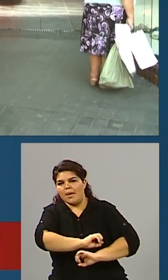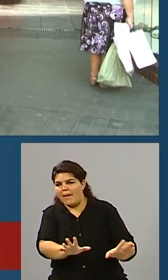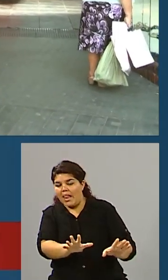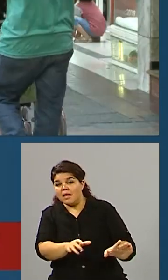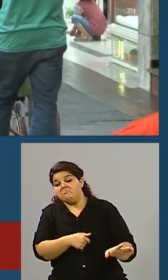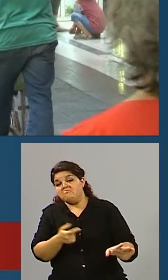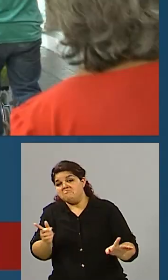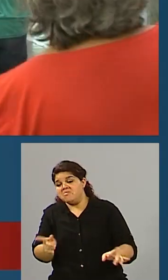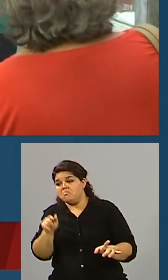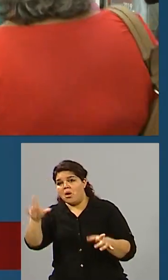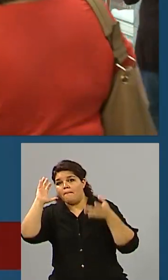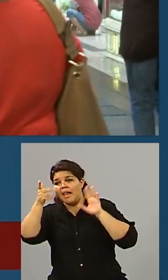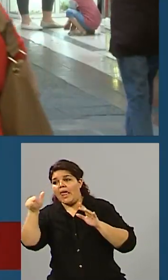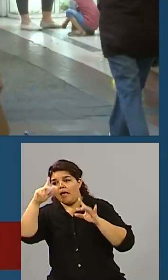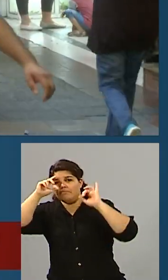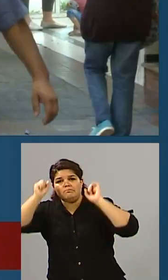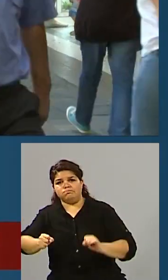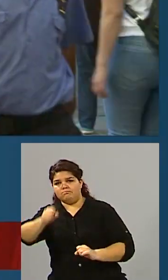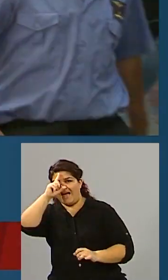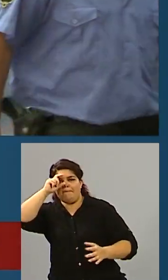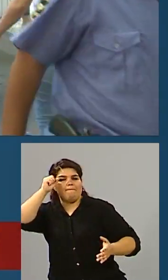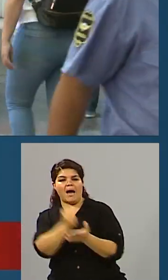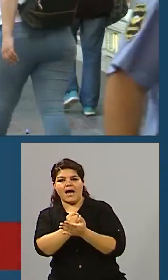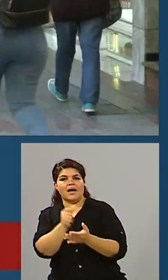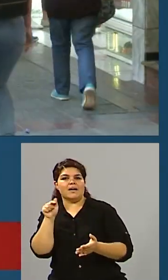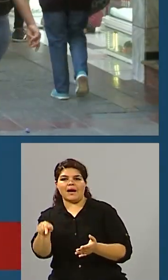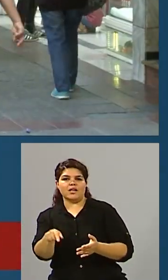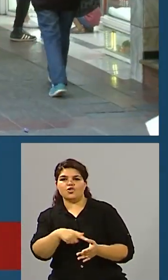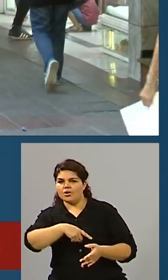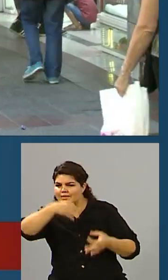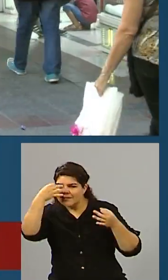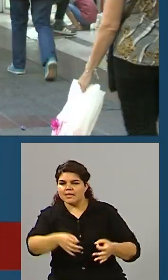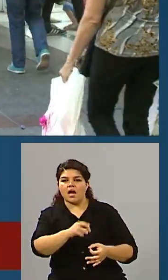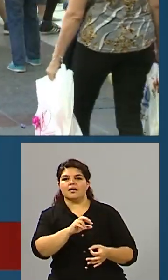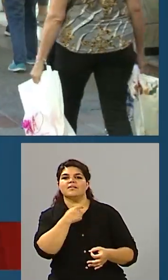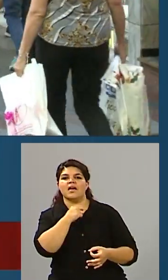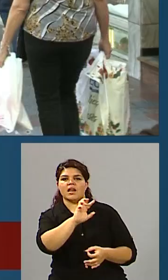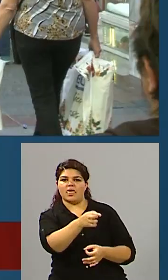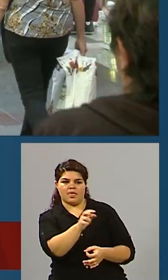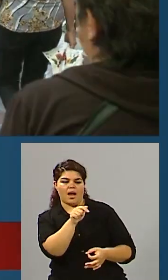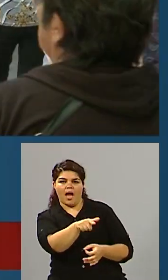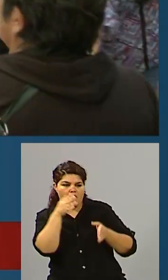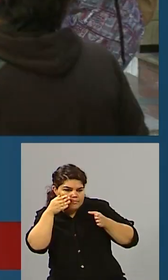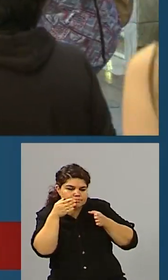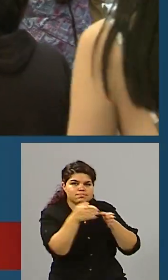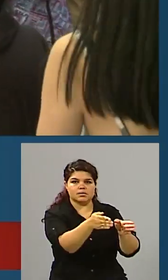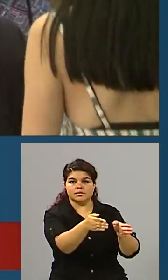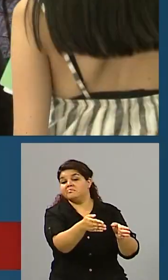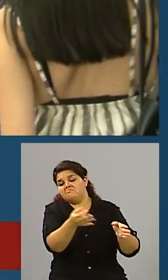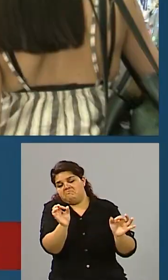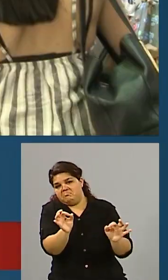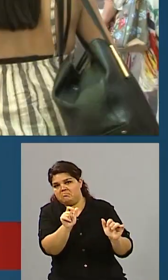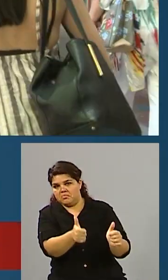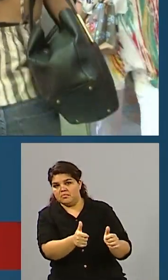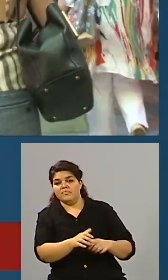exitoso. Tuvo que tener antes el plan Herman González 1 y el plan Herman González 2, que no fueron nada más ni nada